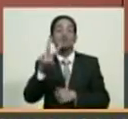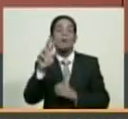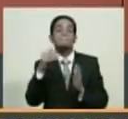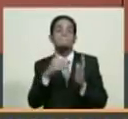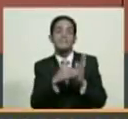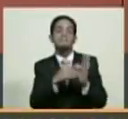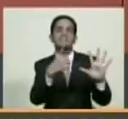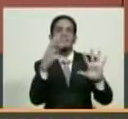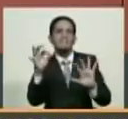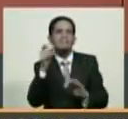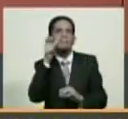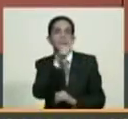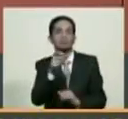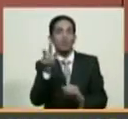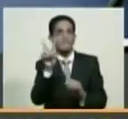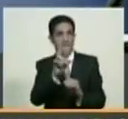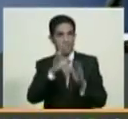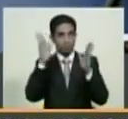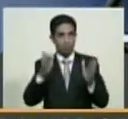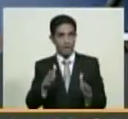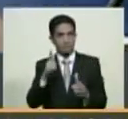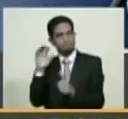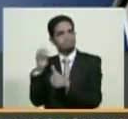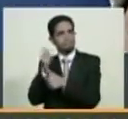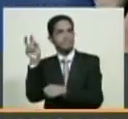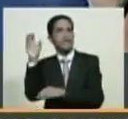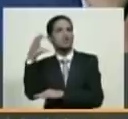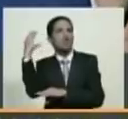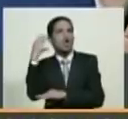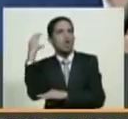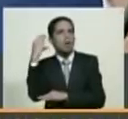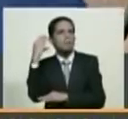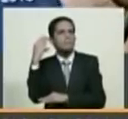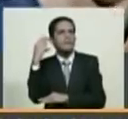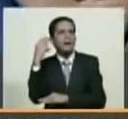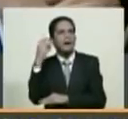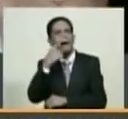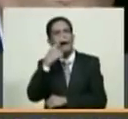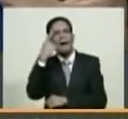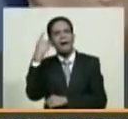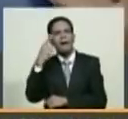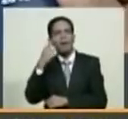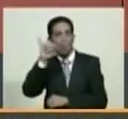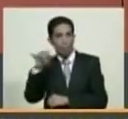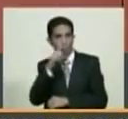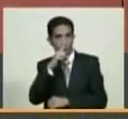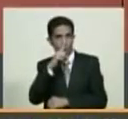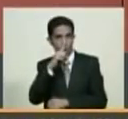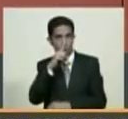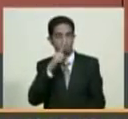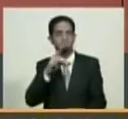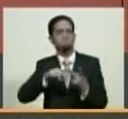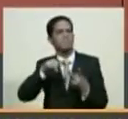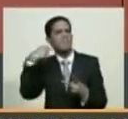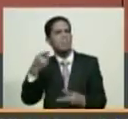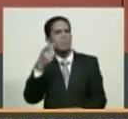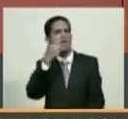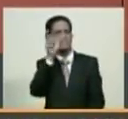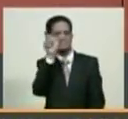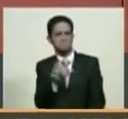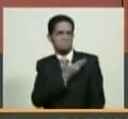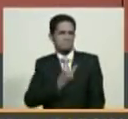442.460 venezolanos reconoció ACNUR en Colombia en junio del 2018, y fue Santos y después Duque a